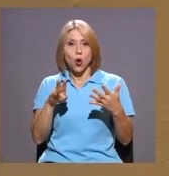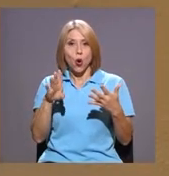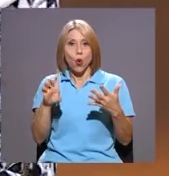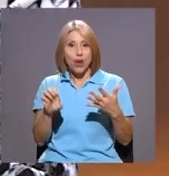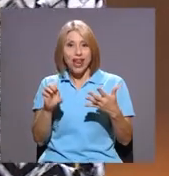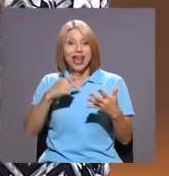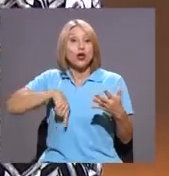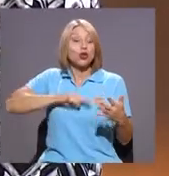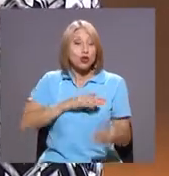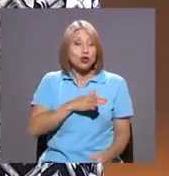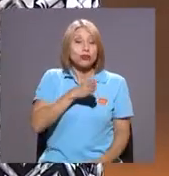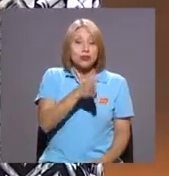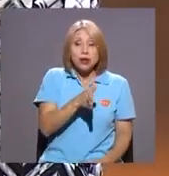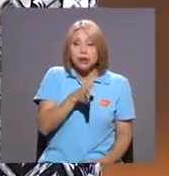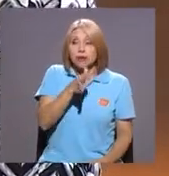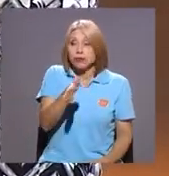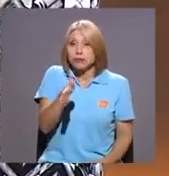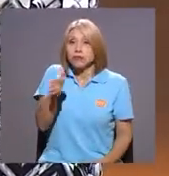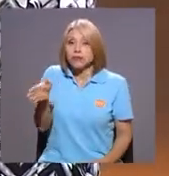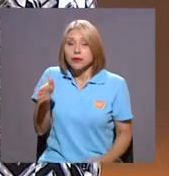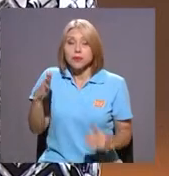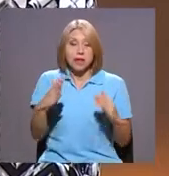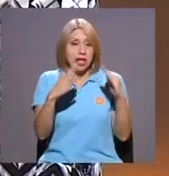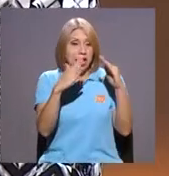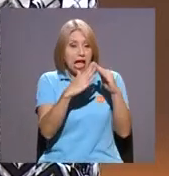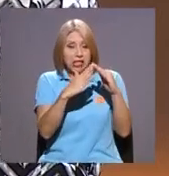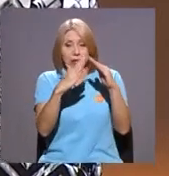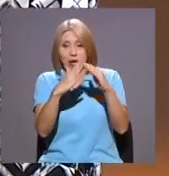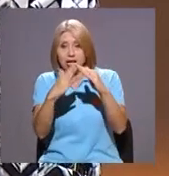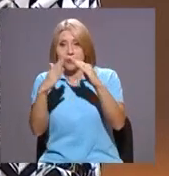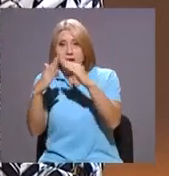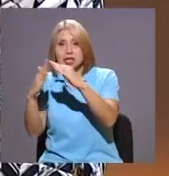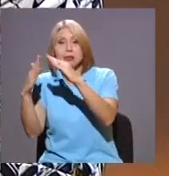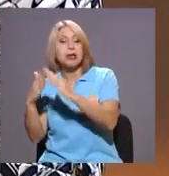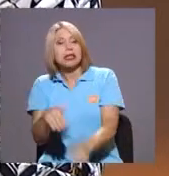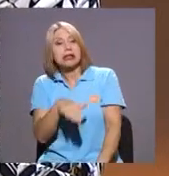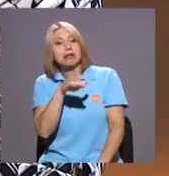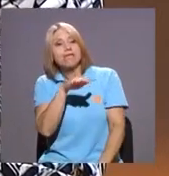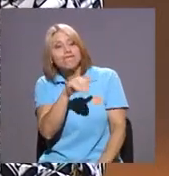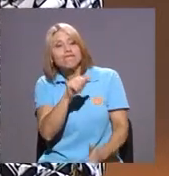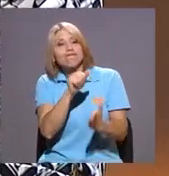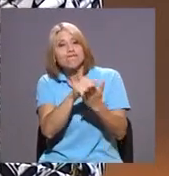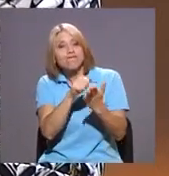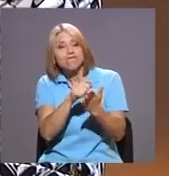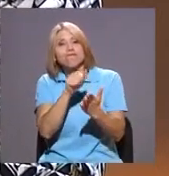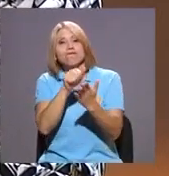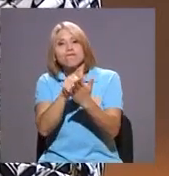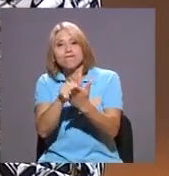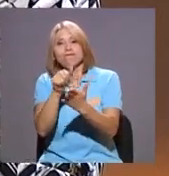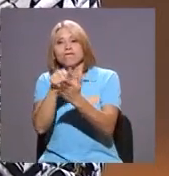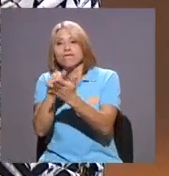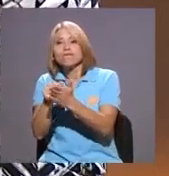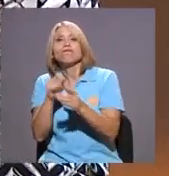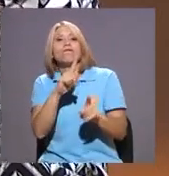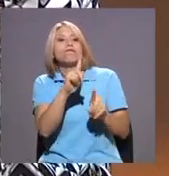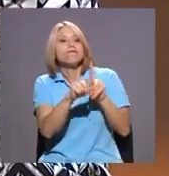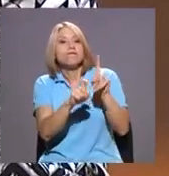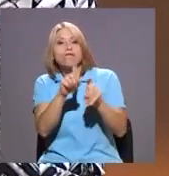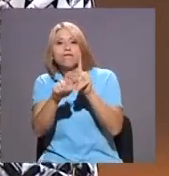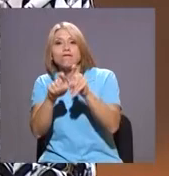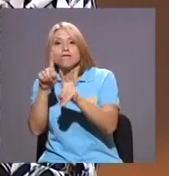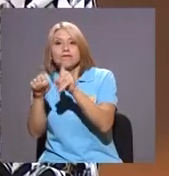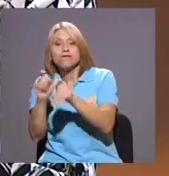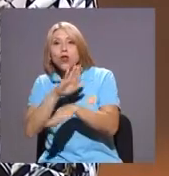encuestas en las casas, pasando casa por casa, tocando puertas, revisando toda la gente bellísima que nos abría sus